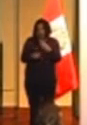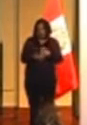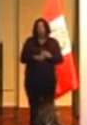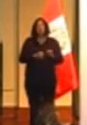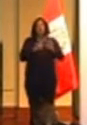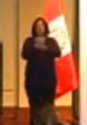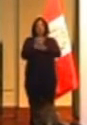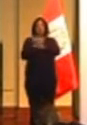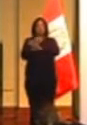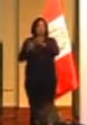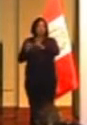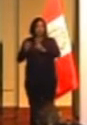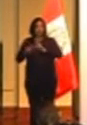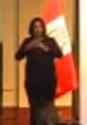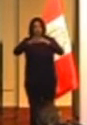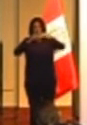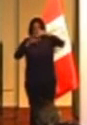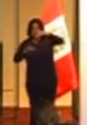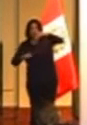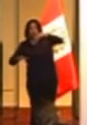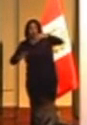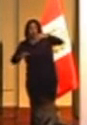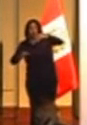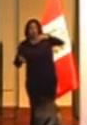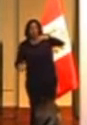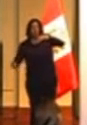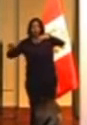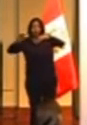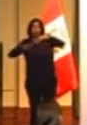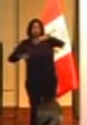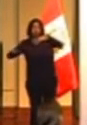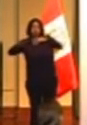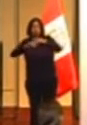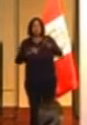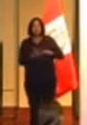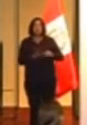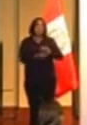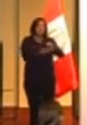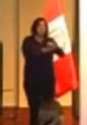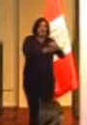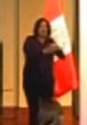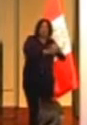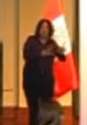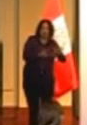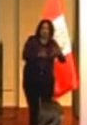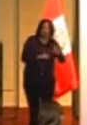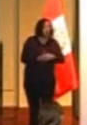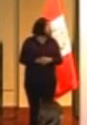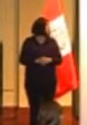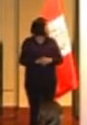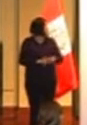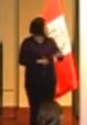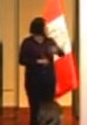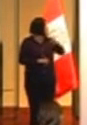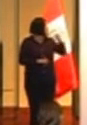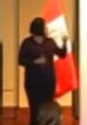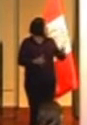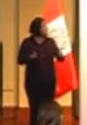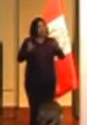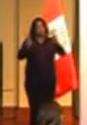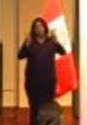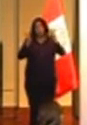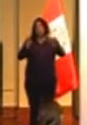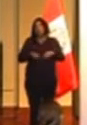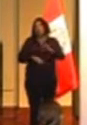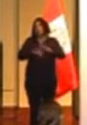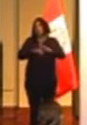defensa civil en el litoral para casos de sismo y tsunamis, simulacros que estamos haciendo, que hemos realizado, otra vez un tema de sistemas de